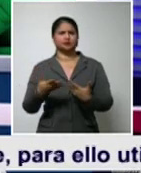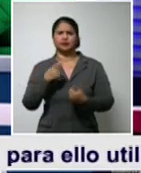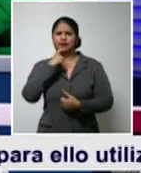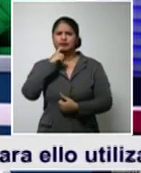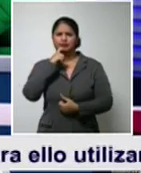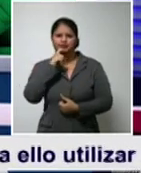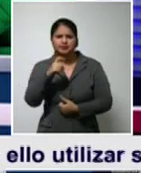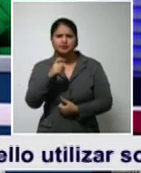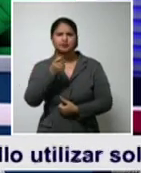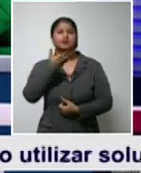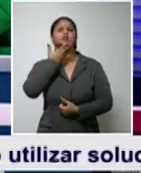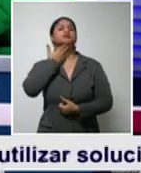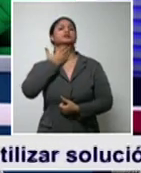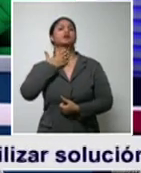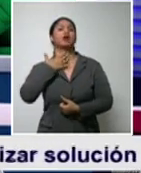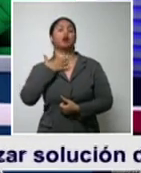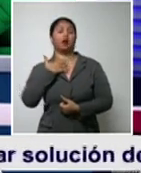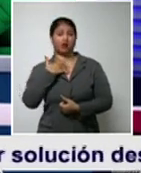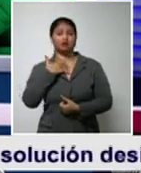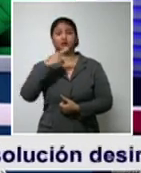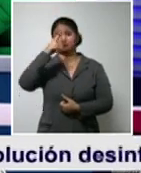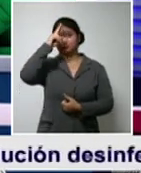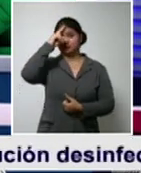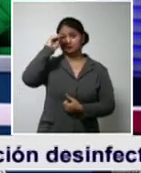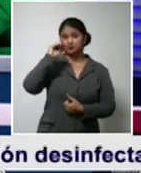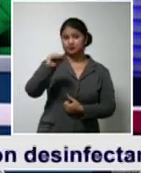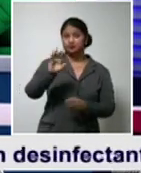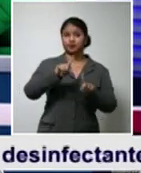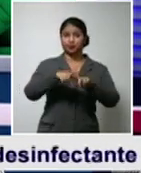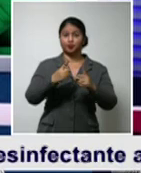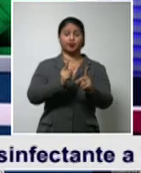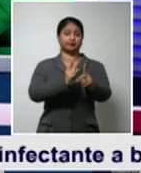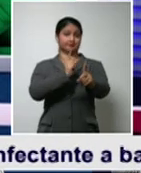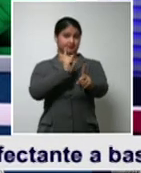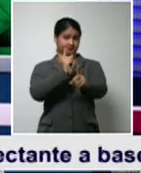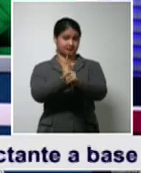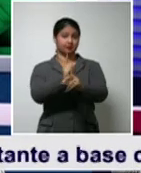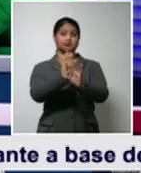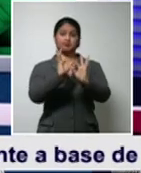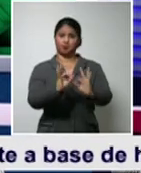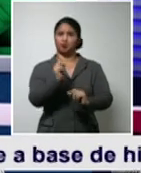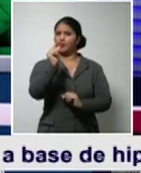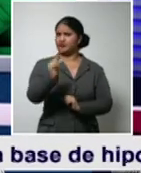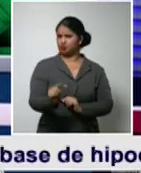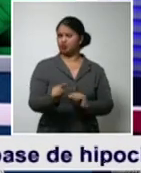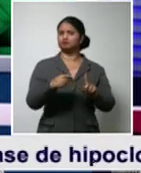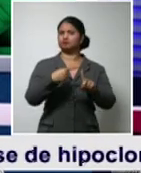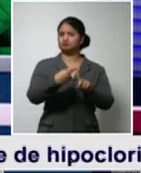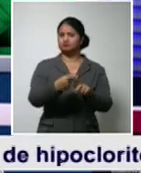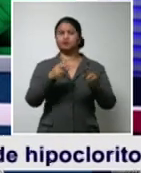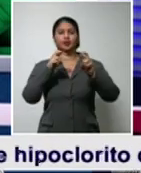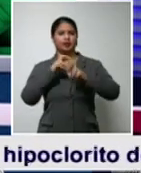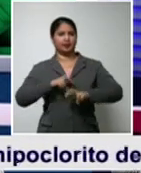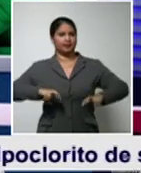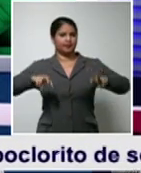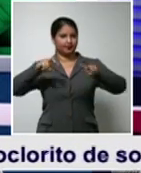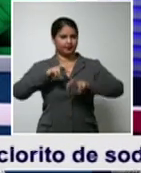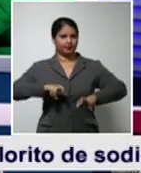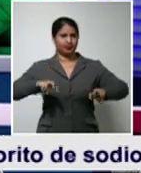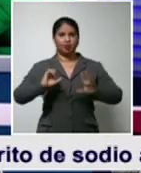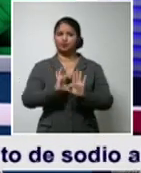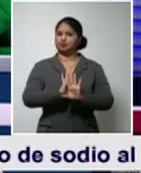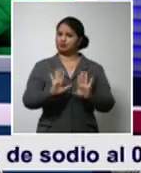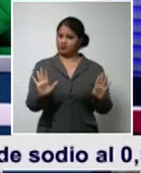en aislamiento por ser contacto de un caso positivo, se estudió, finalmente